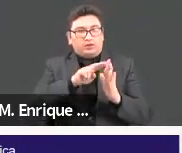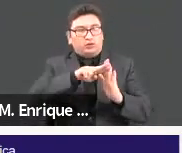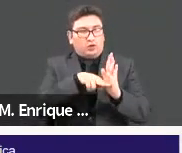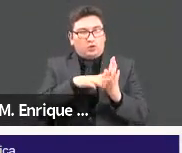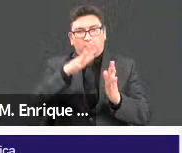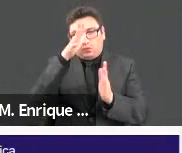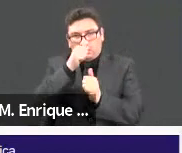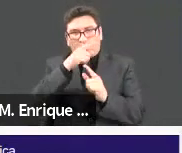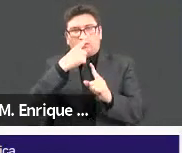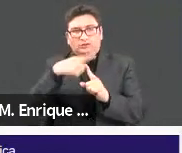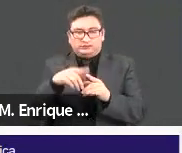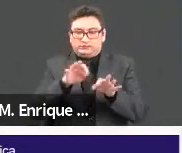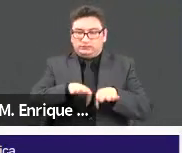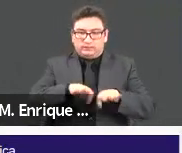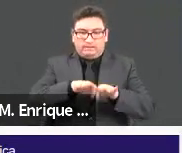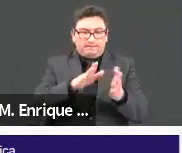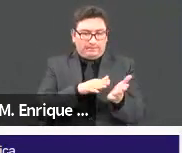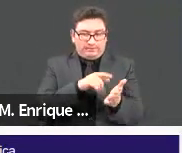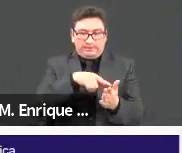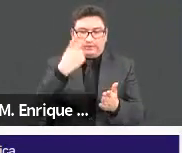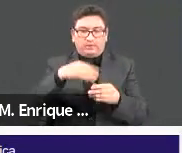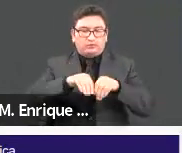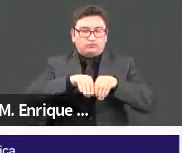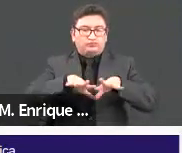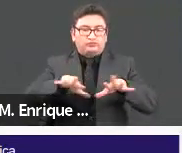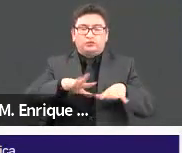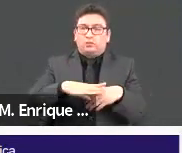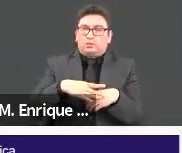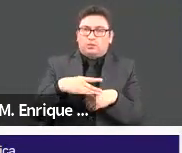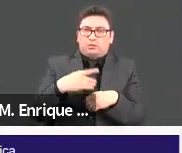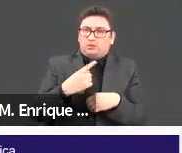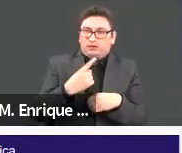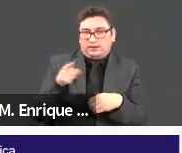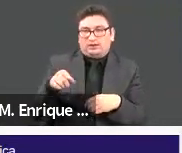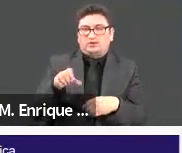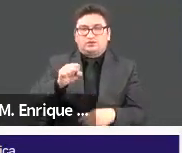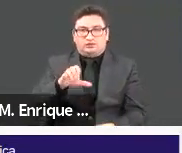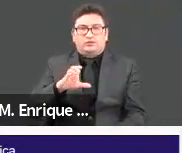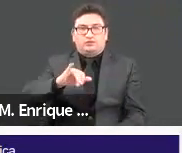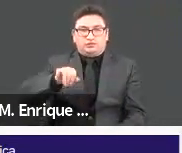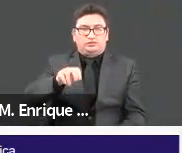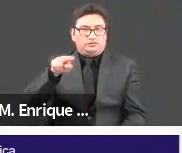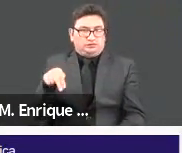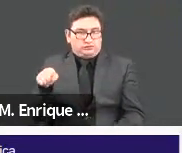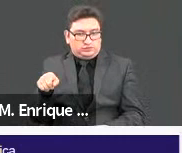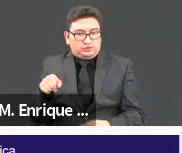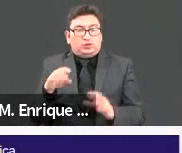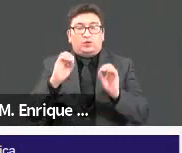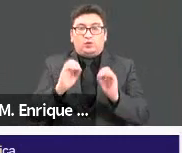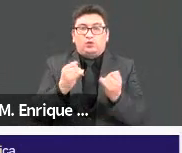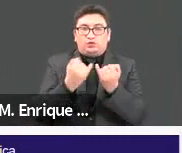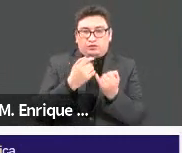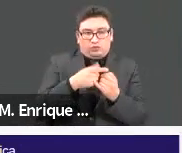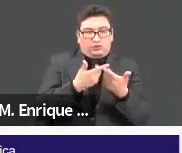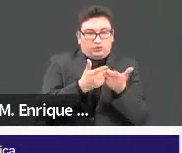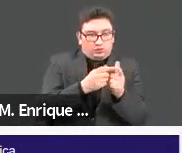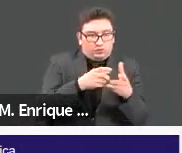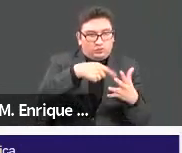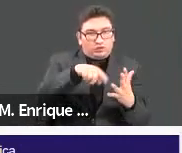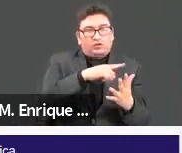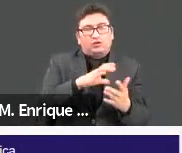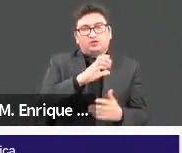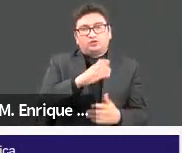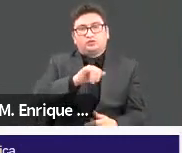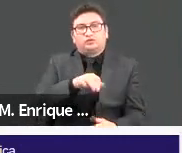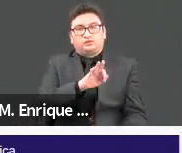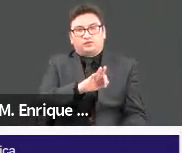y otro tipo de documentos publicados, ya sea por la Suprema Corte o por el Consejo de la